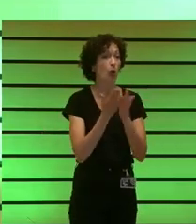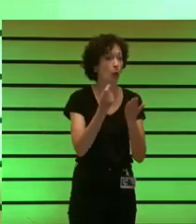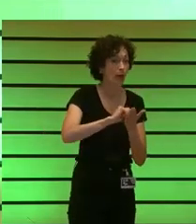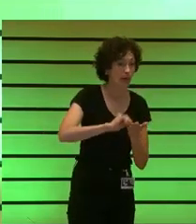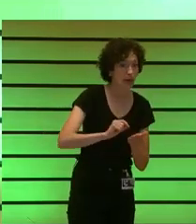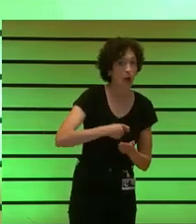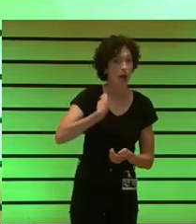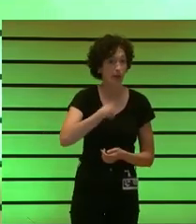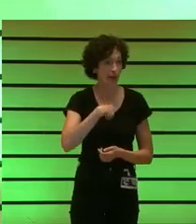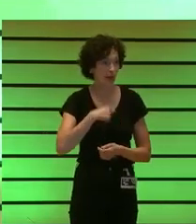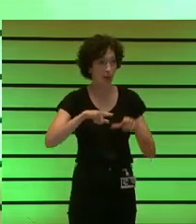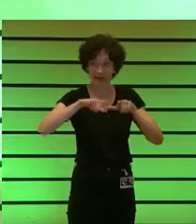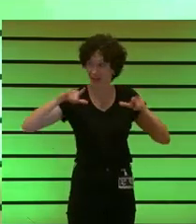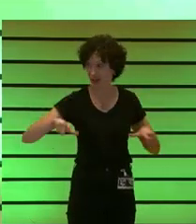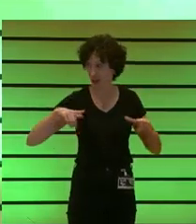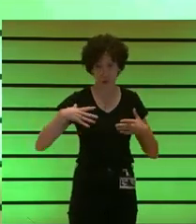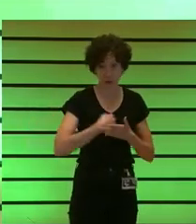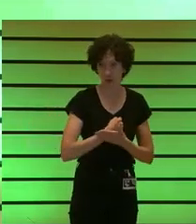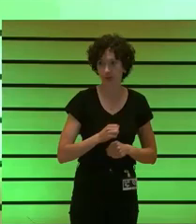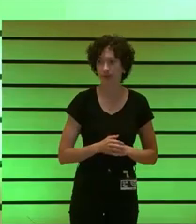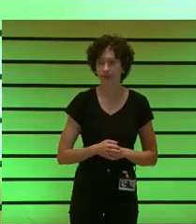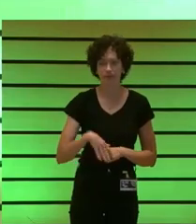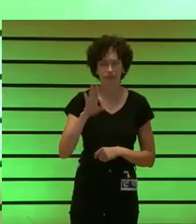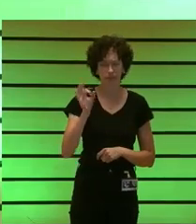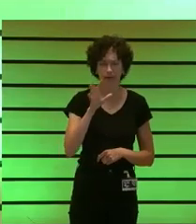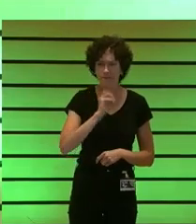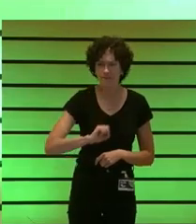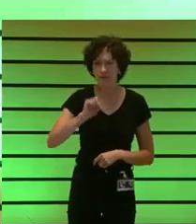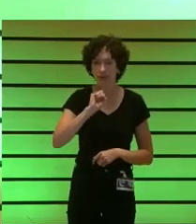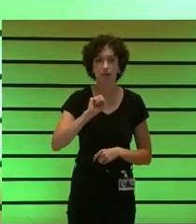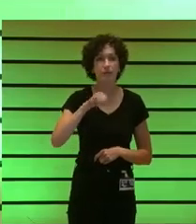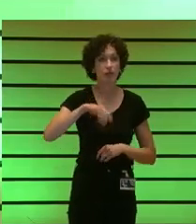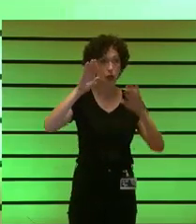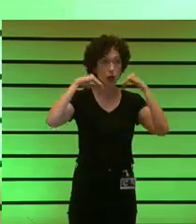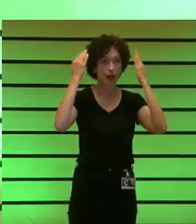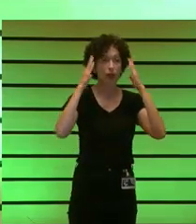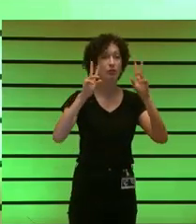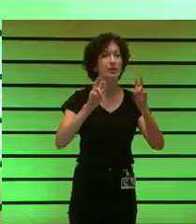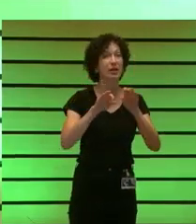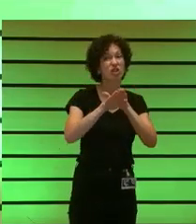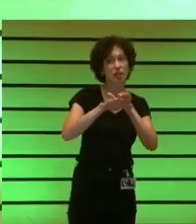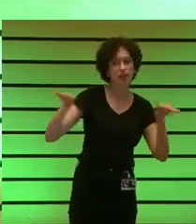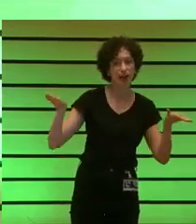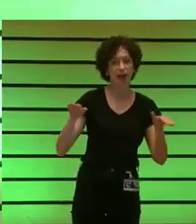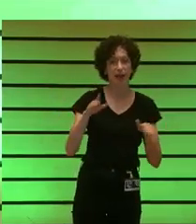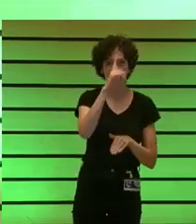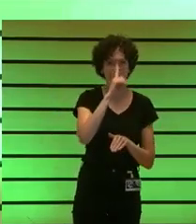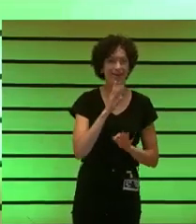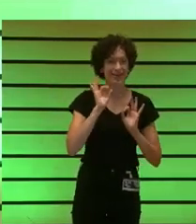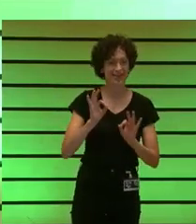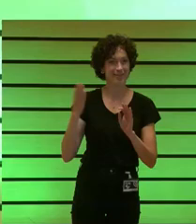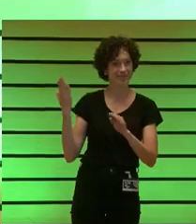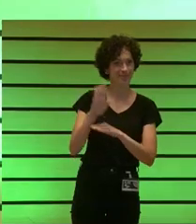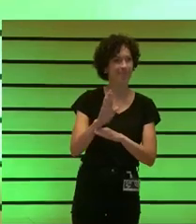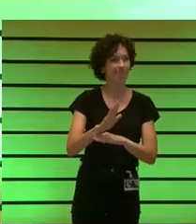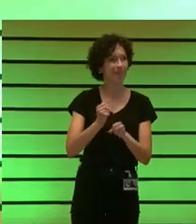escenario. Efectivamente, qué maravilla que además un congreso de sostenibilidad tenga esta imagen, una imagen con una obra de